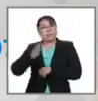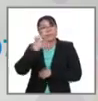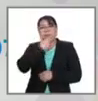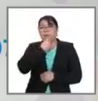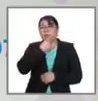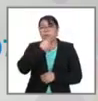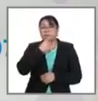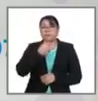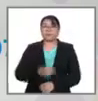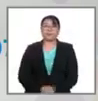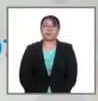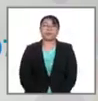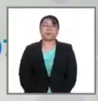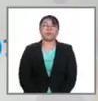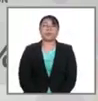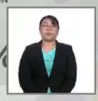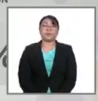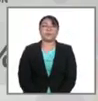masculino